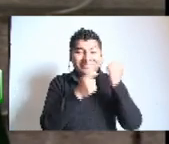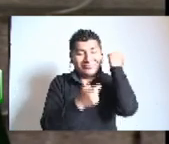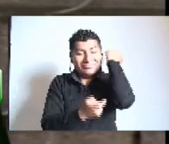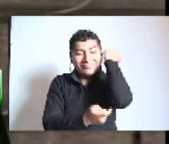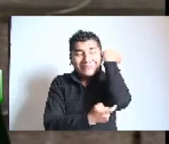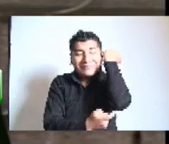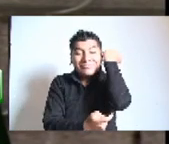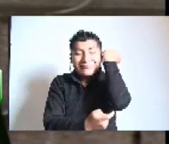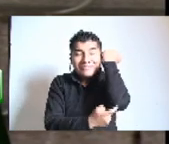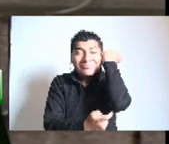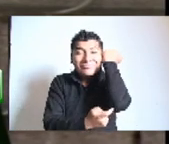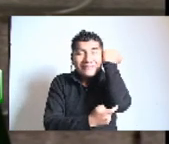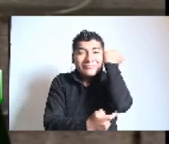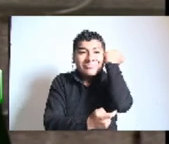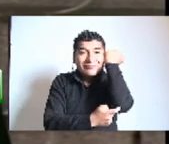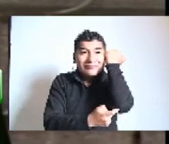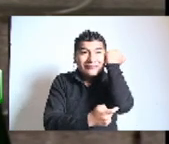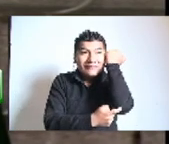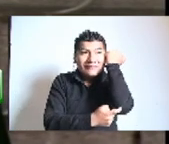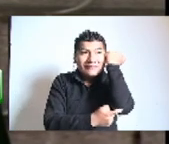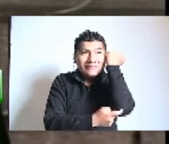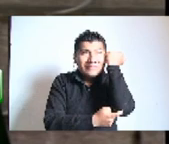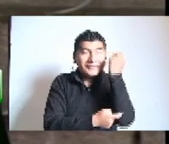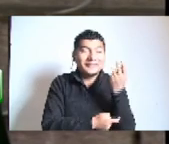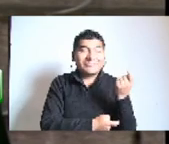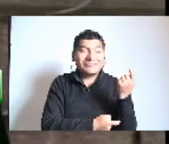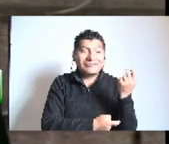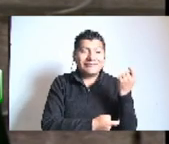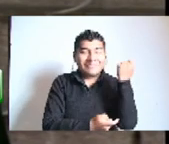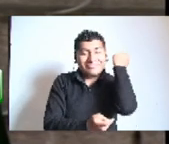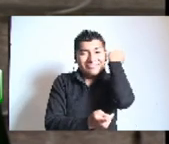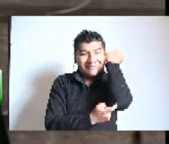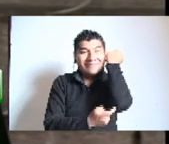tentación: estar atraídos por el dinero.